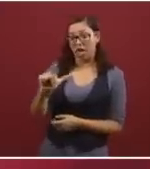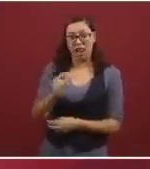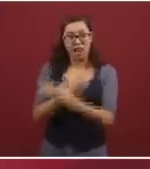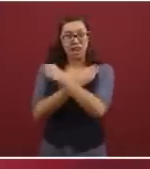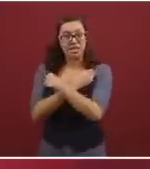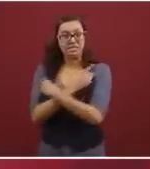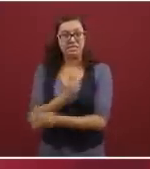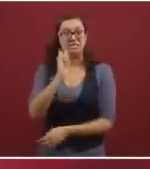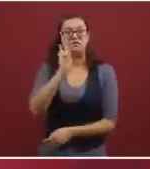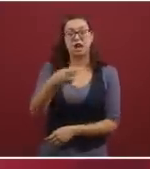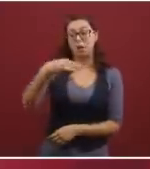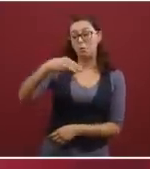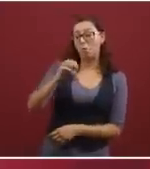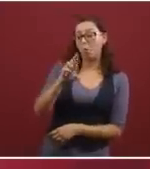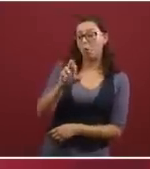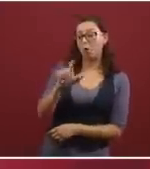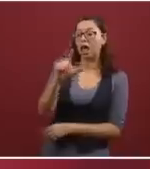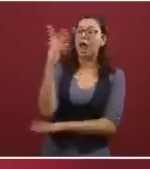dijo una vez